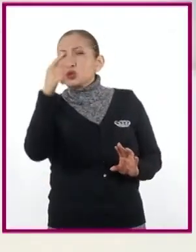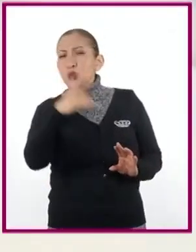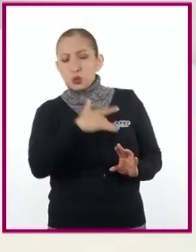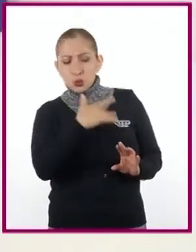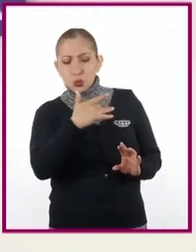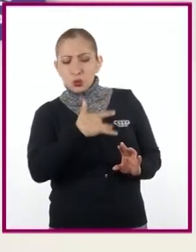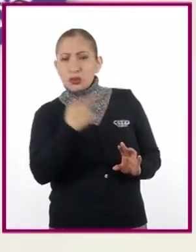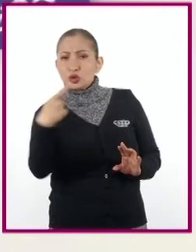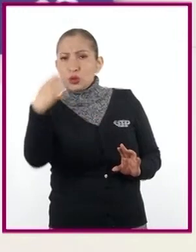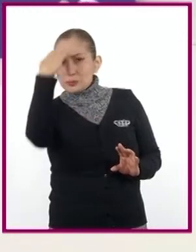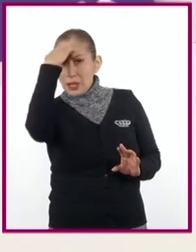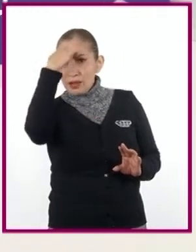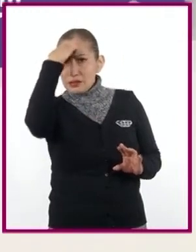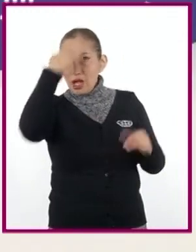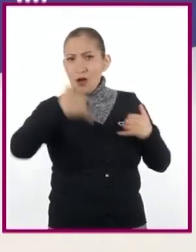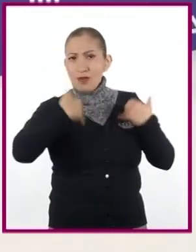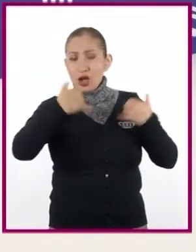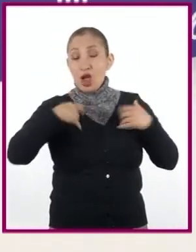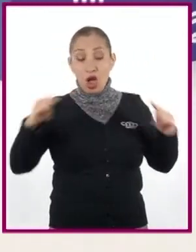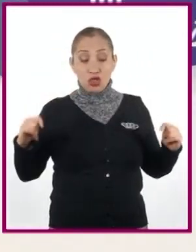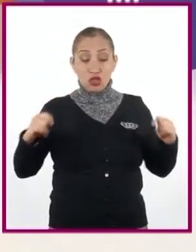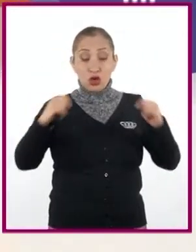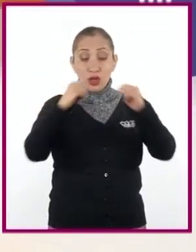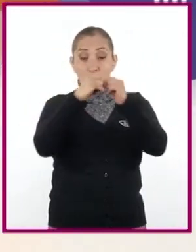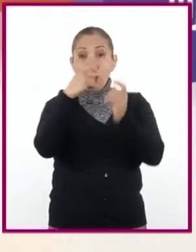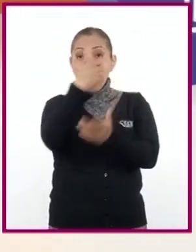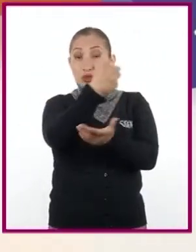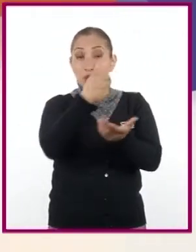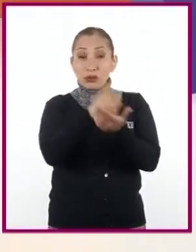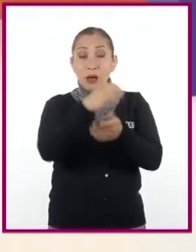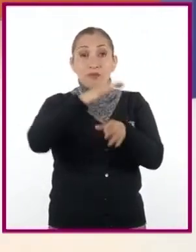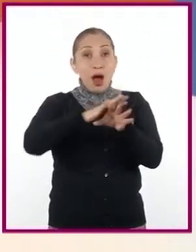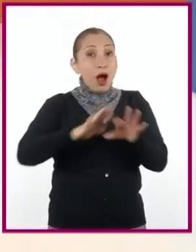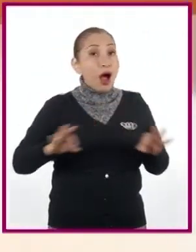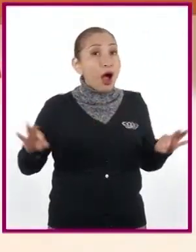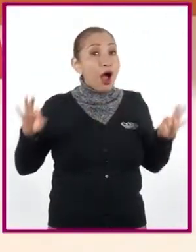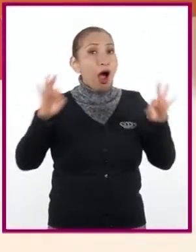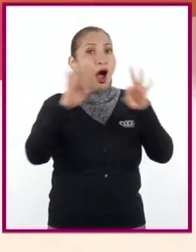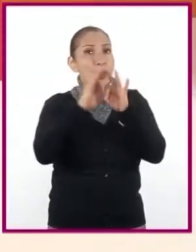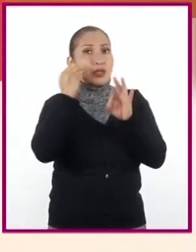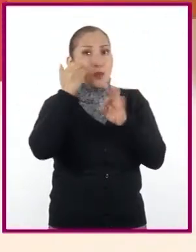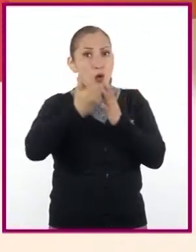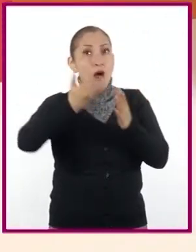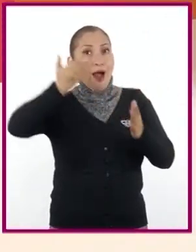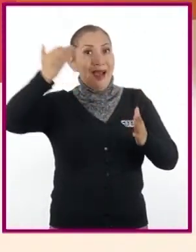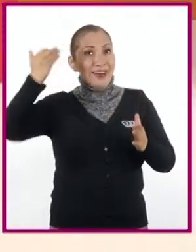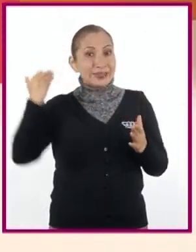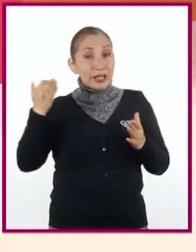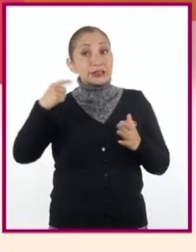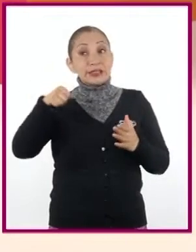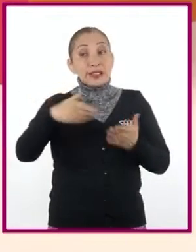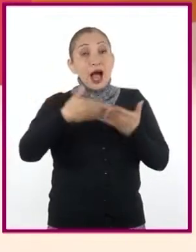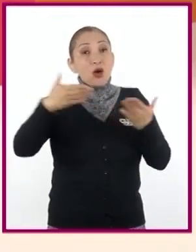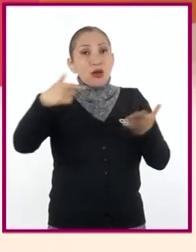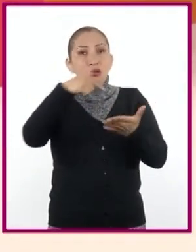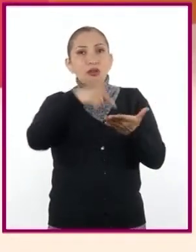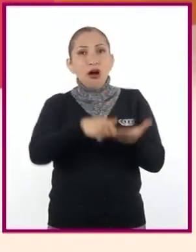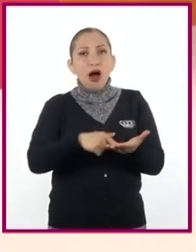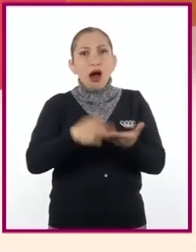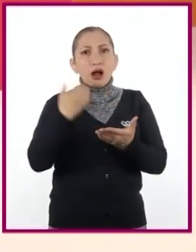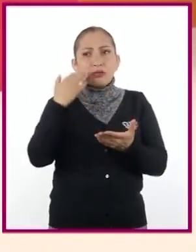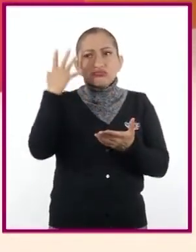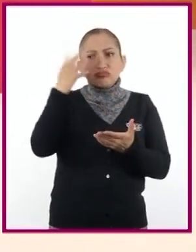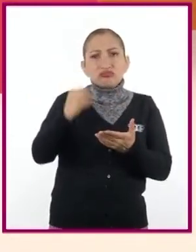sensaciones y experiencias jóvenes. Teotihuacán fue la ciudad más importante de su época y hoy es uno de los sitios